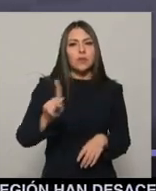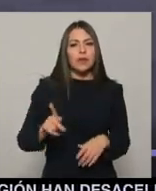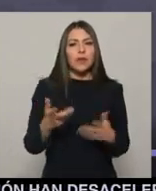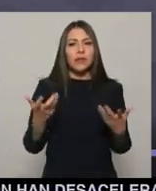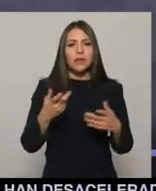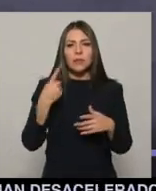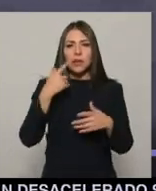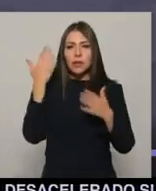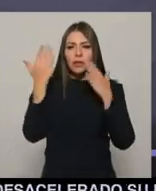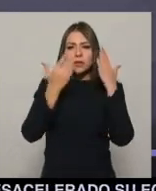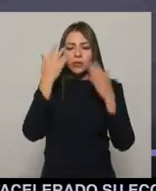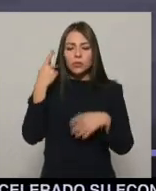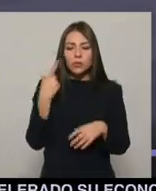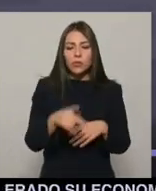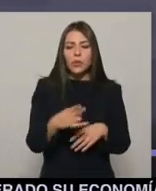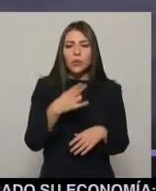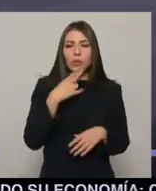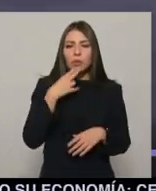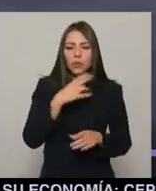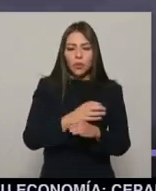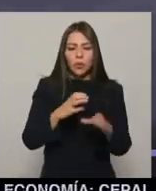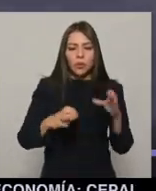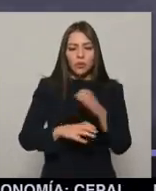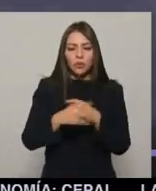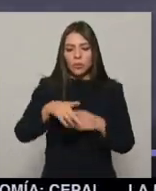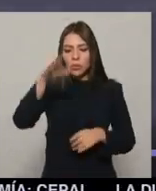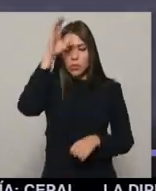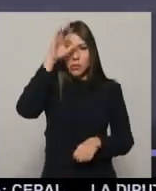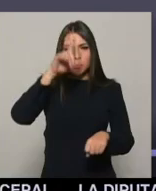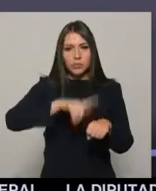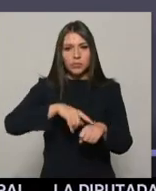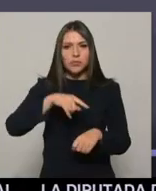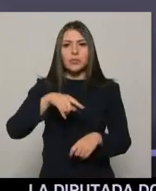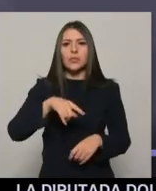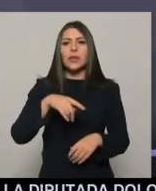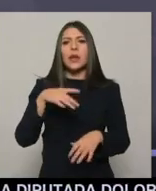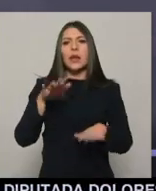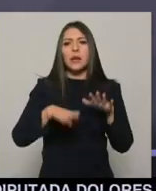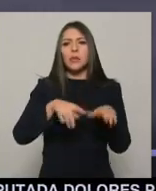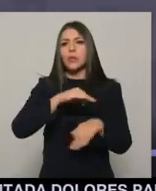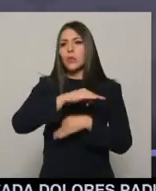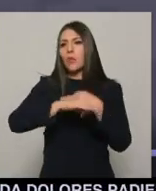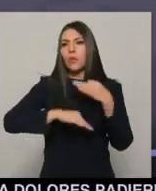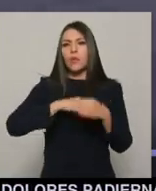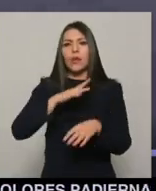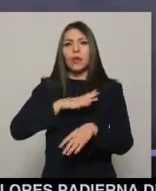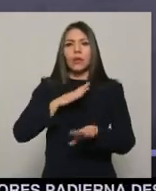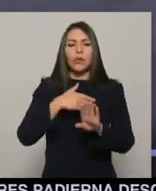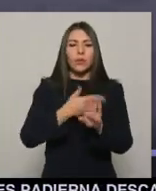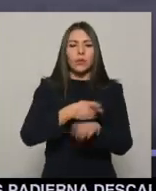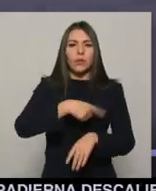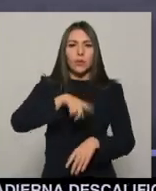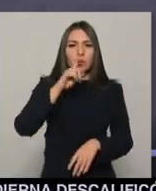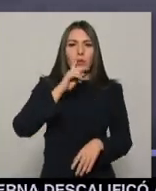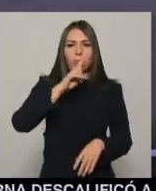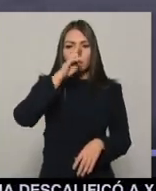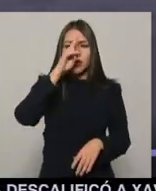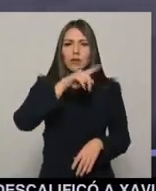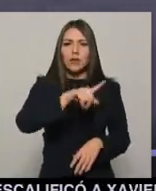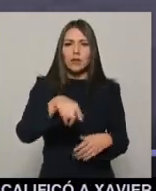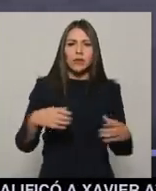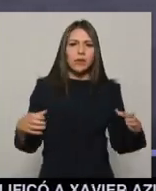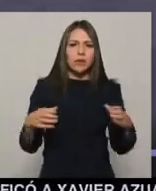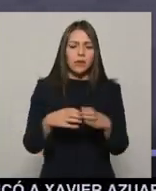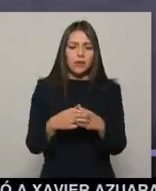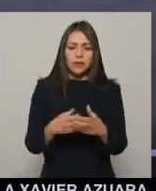dedicamos al estudio del patrimonio, ¿no? Y todas en algún momento hemos sido violentadas. Entonces estábamos integradas en la causa